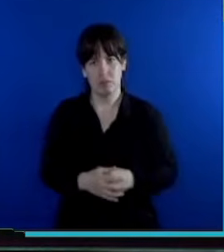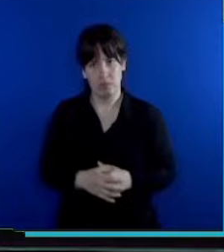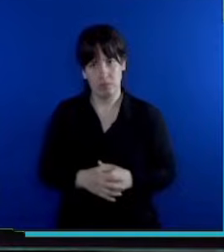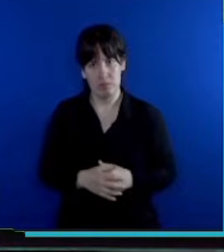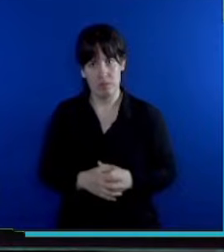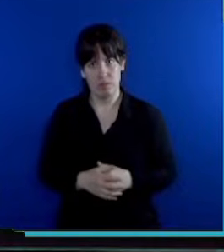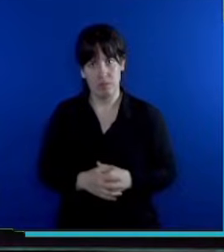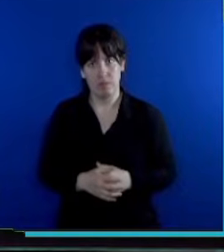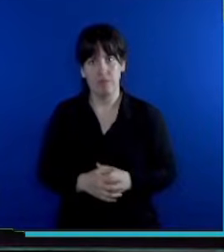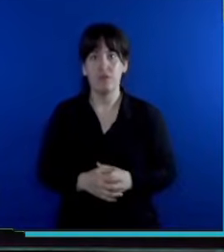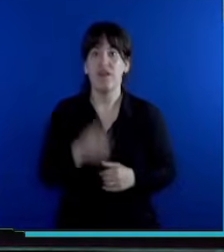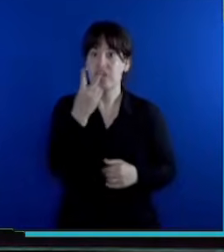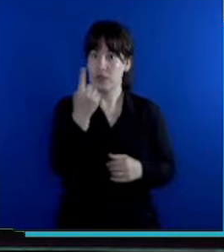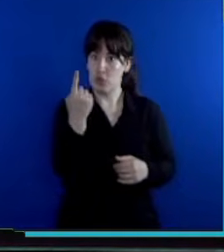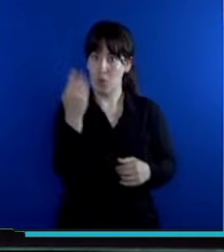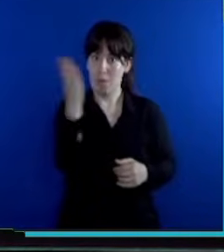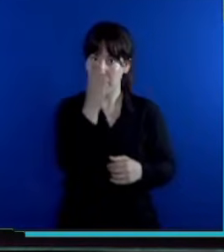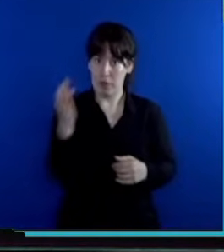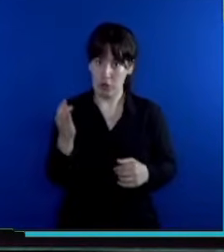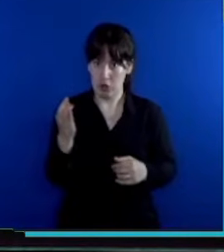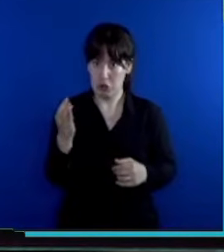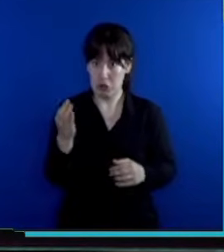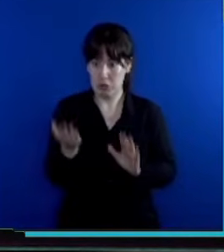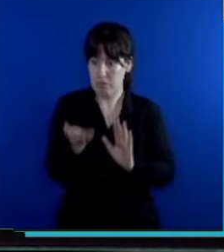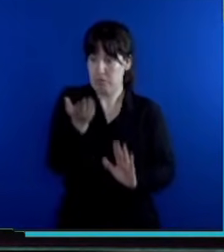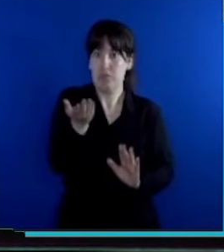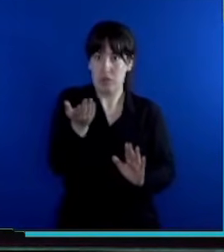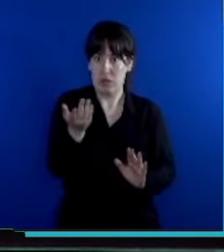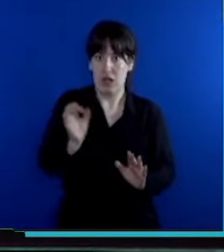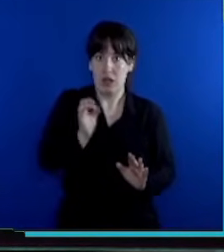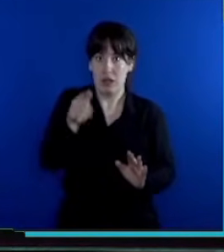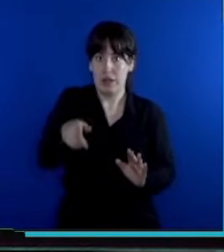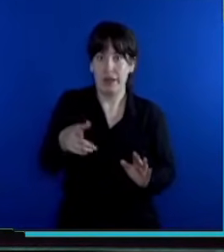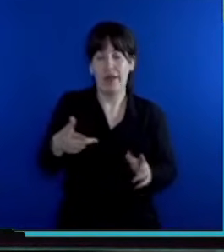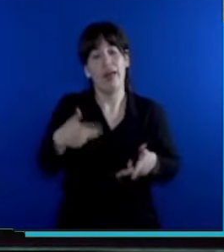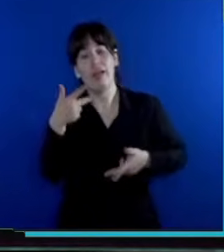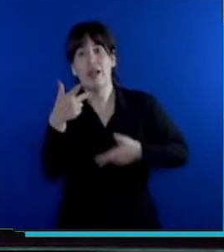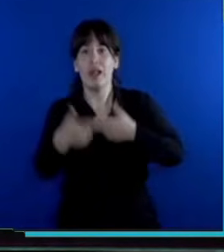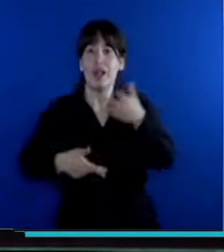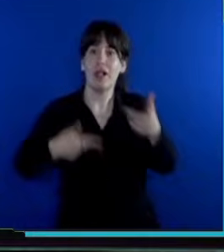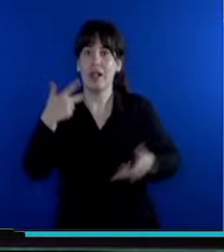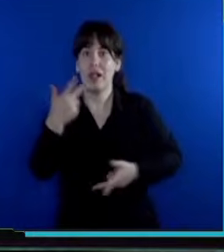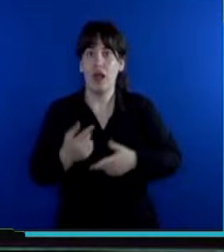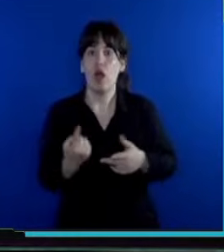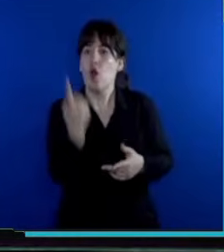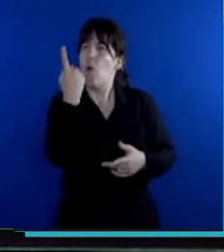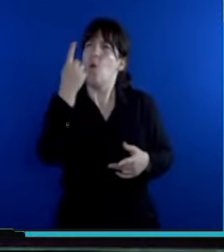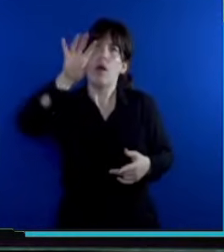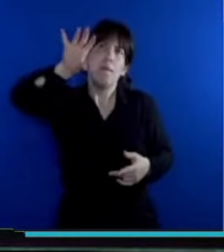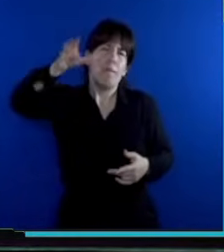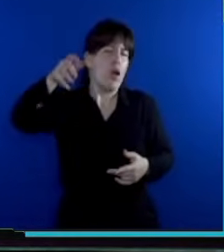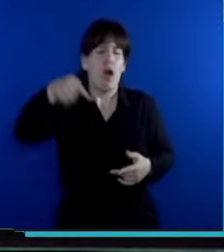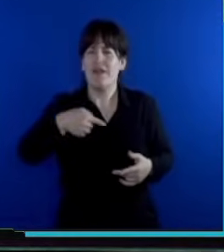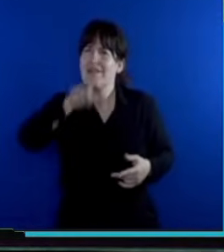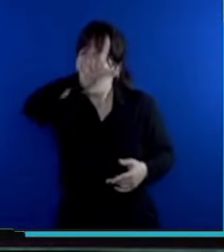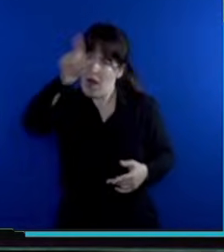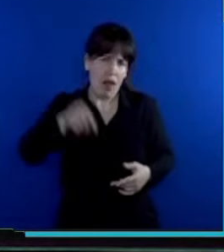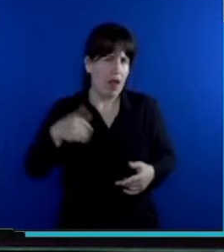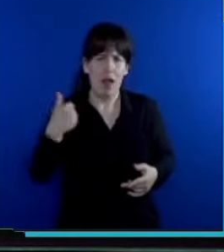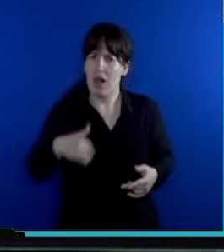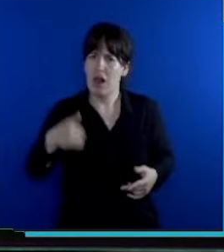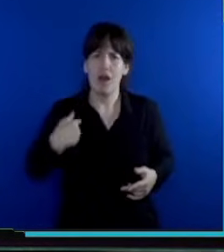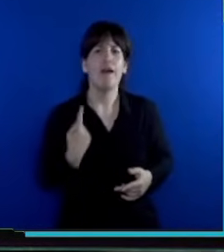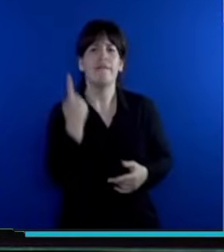Incrementa en 21% respecto del año en curso, se jacta de ser la única provincia de la República Argentina que